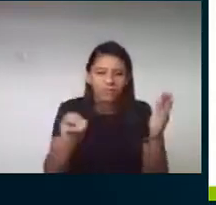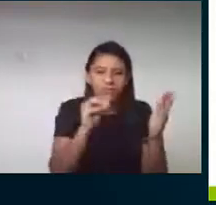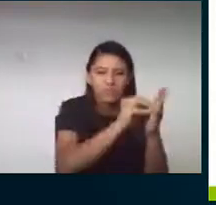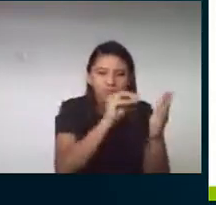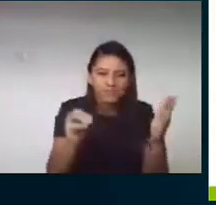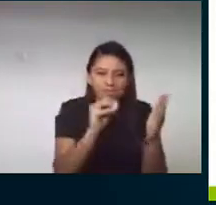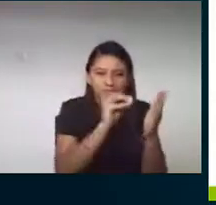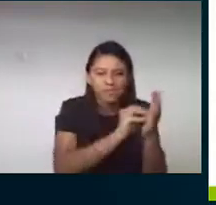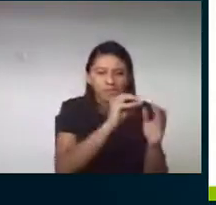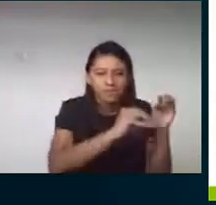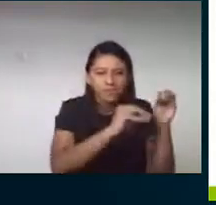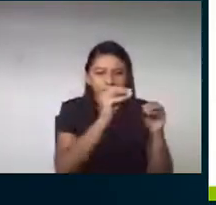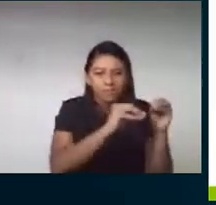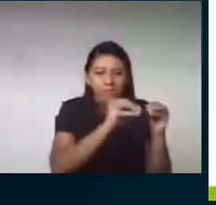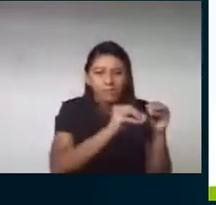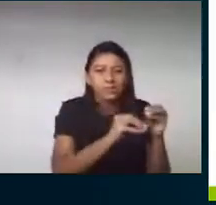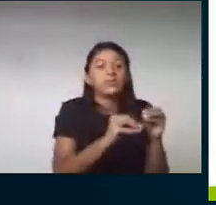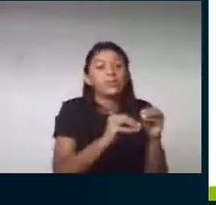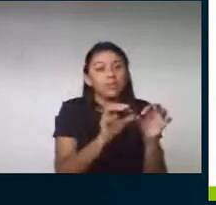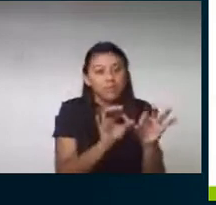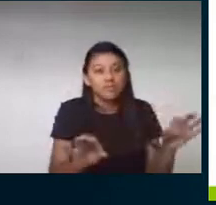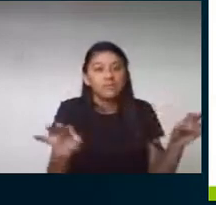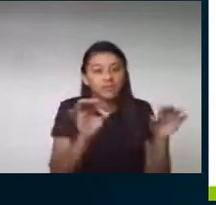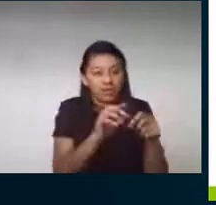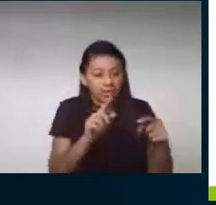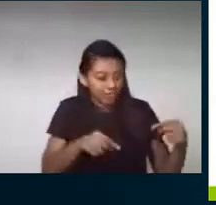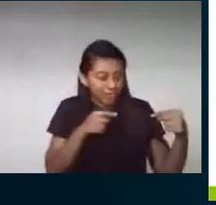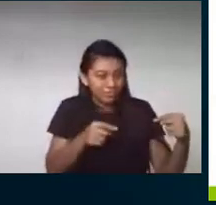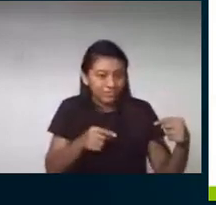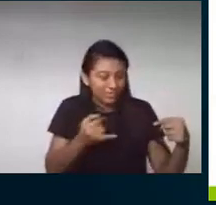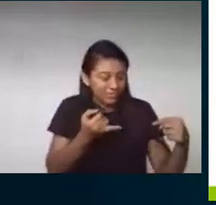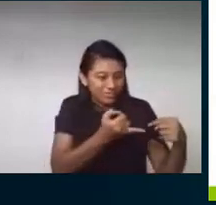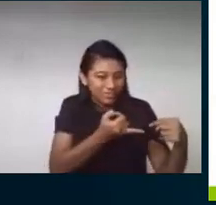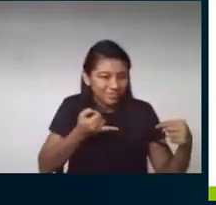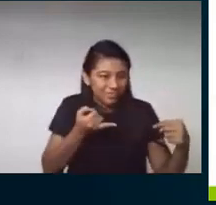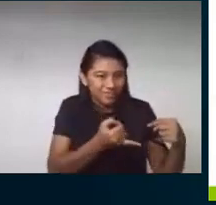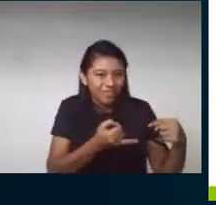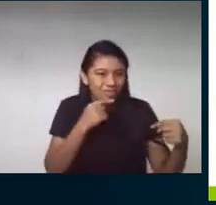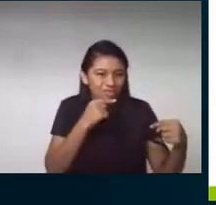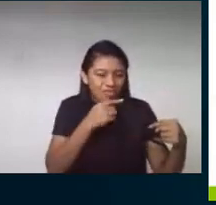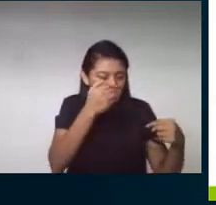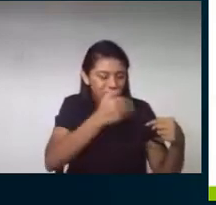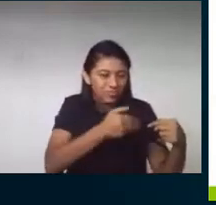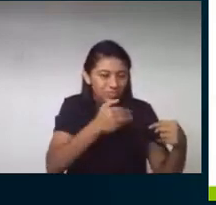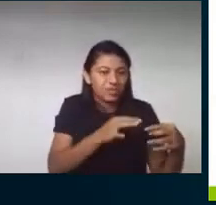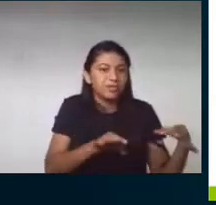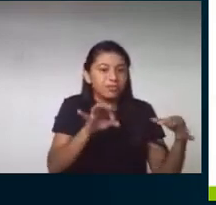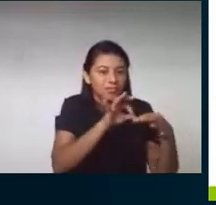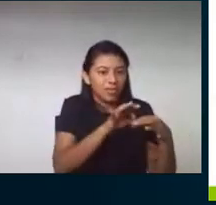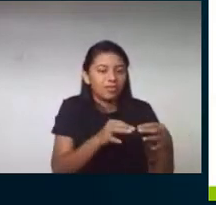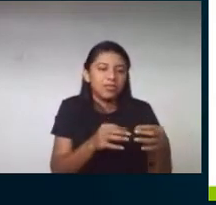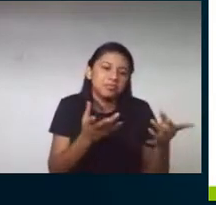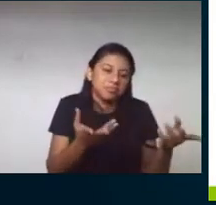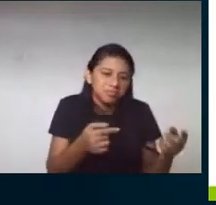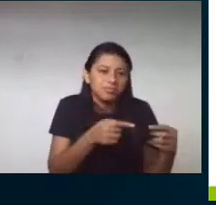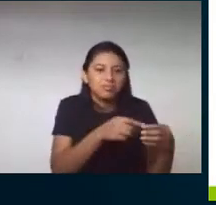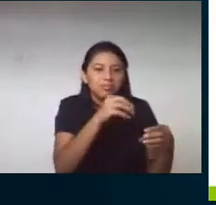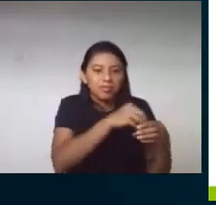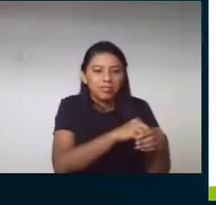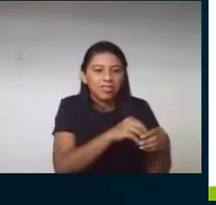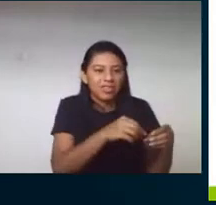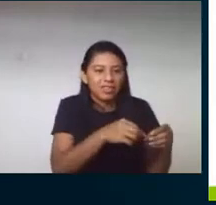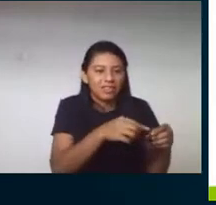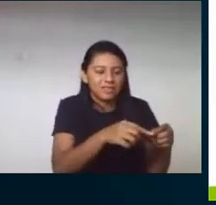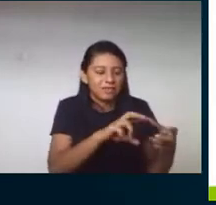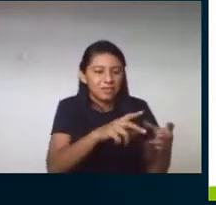de sensores confiables que me permitan precisamente eso. Medir información de manera continua, medir información relevante y muy importante